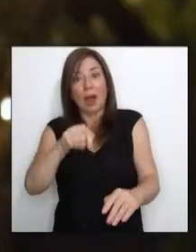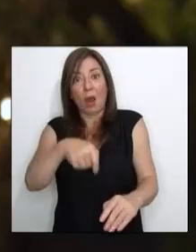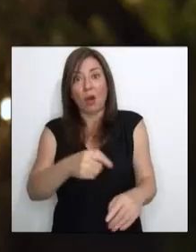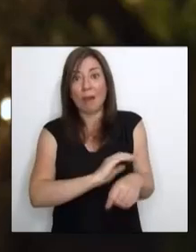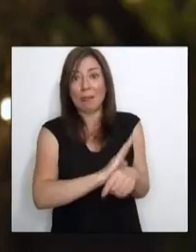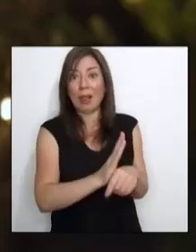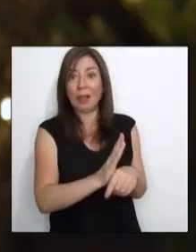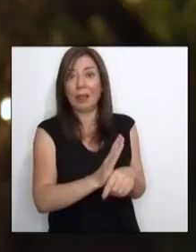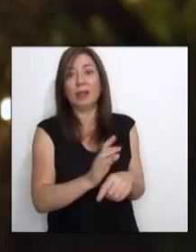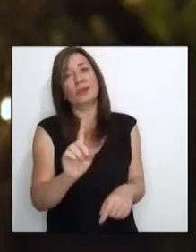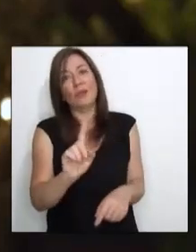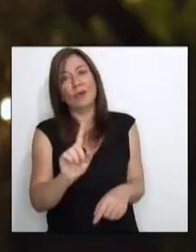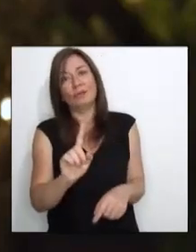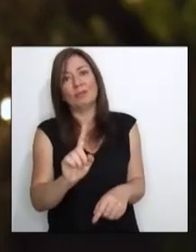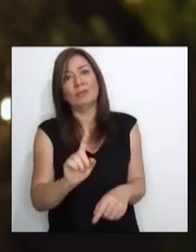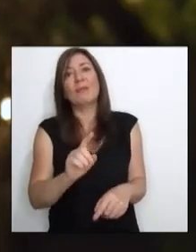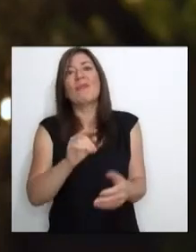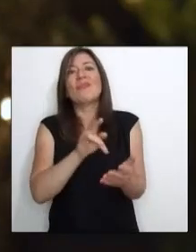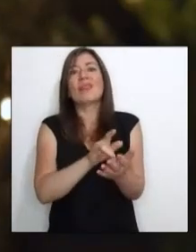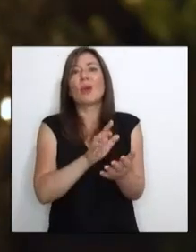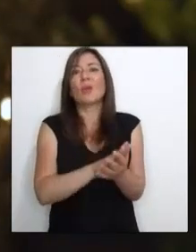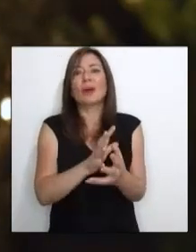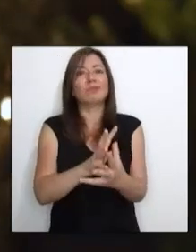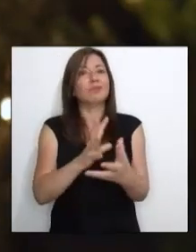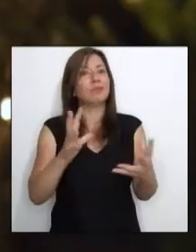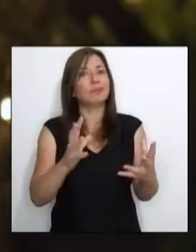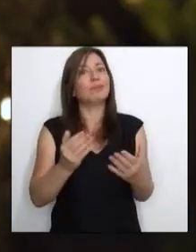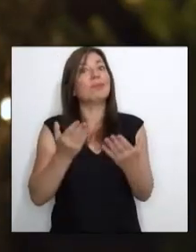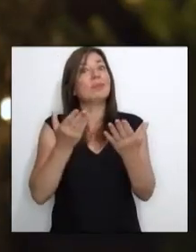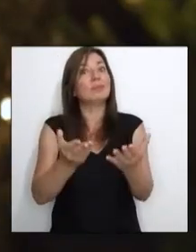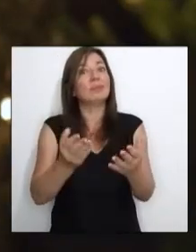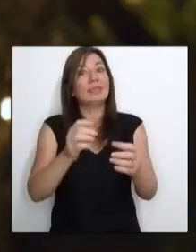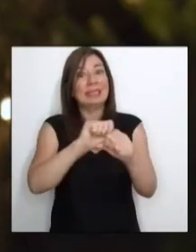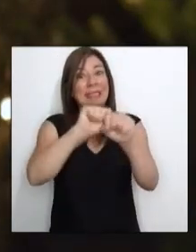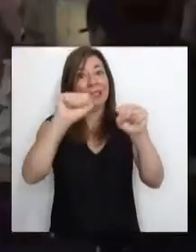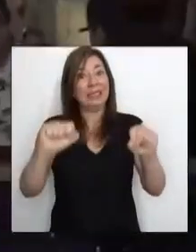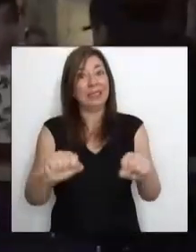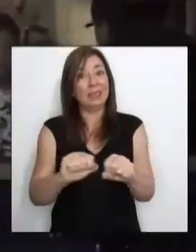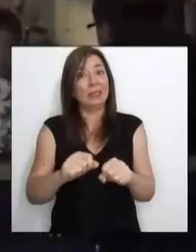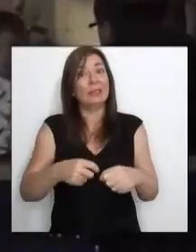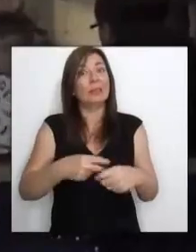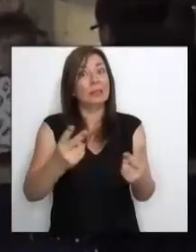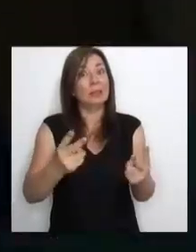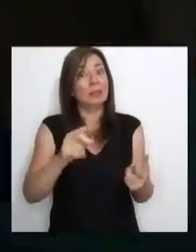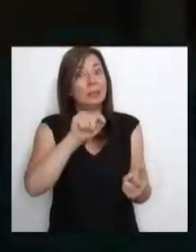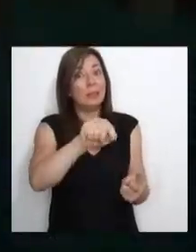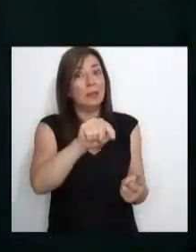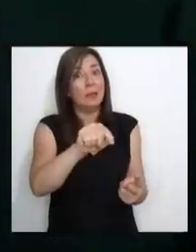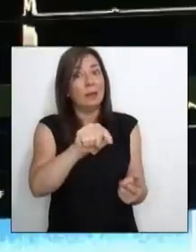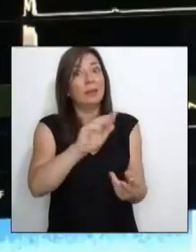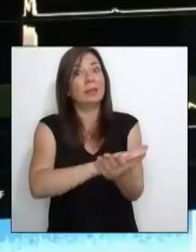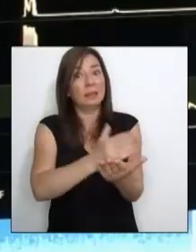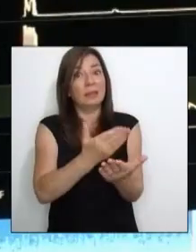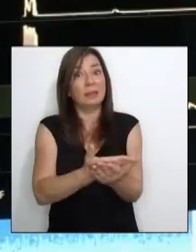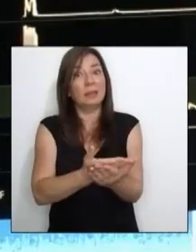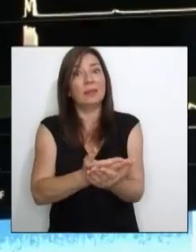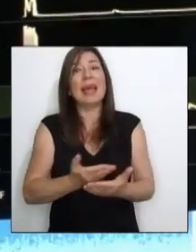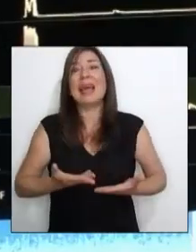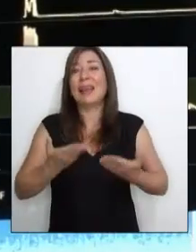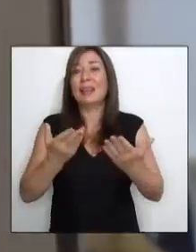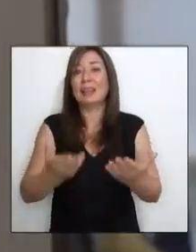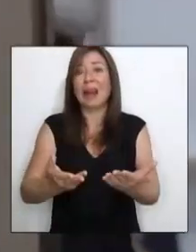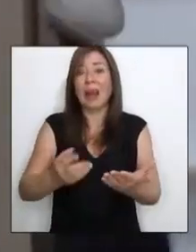se terminan con la pandemia. Tenemos una deuda enorme de la salud pública que no entrega las mínimas condiciones